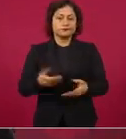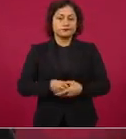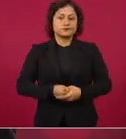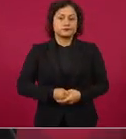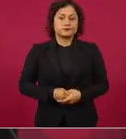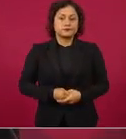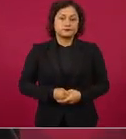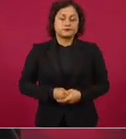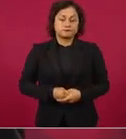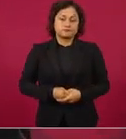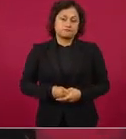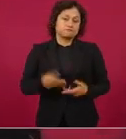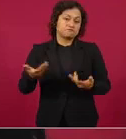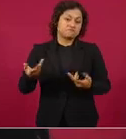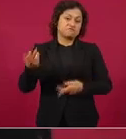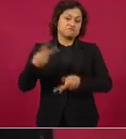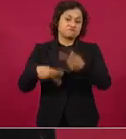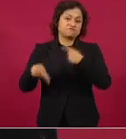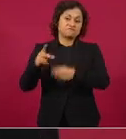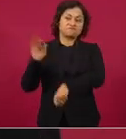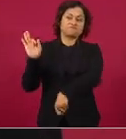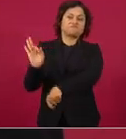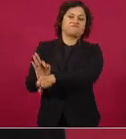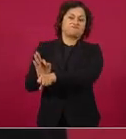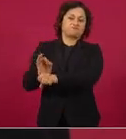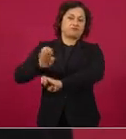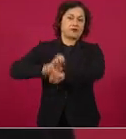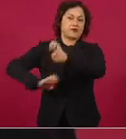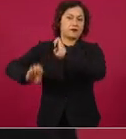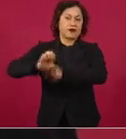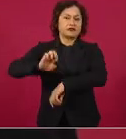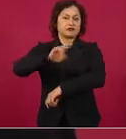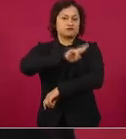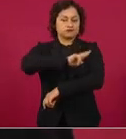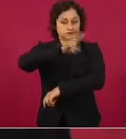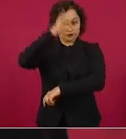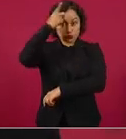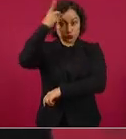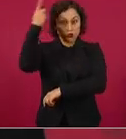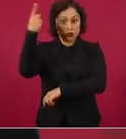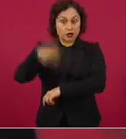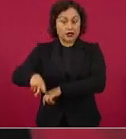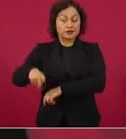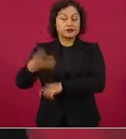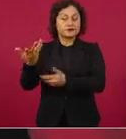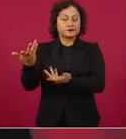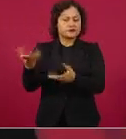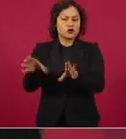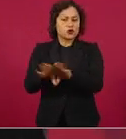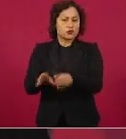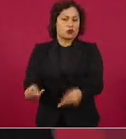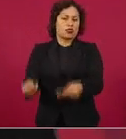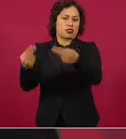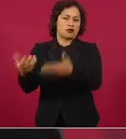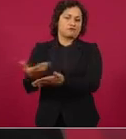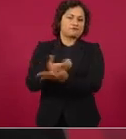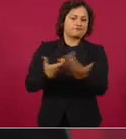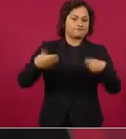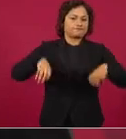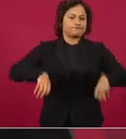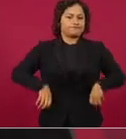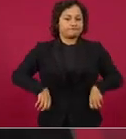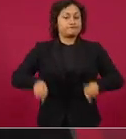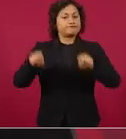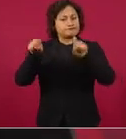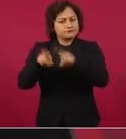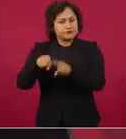las empresas inmobiliarias, y todo manejado con dinero, también autoridades locales.